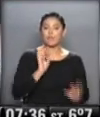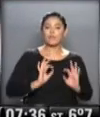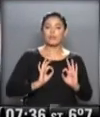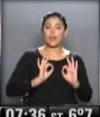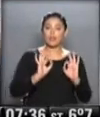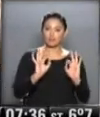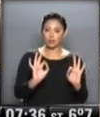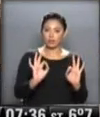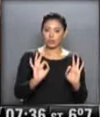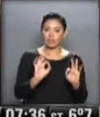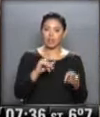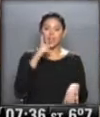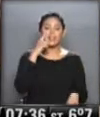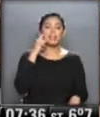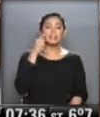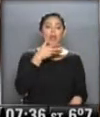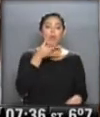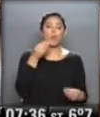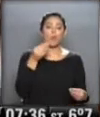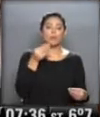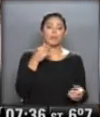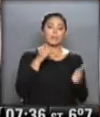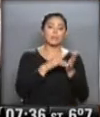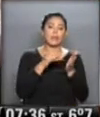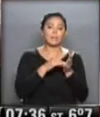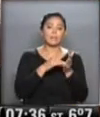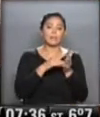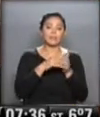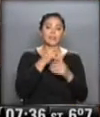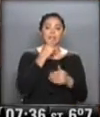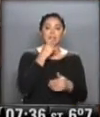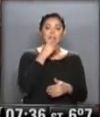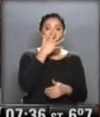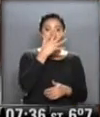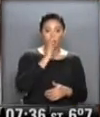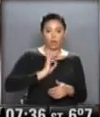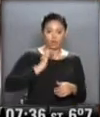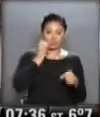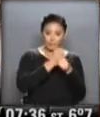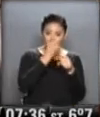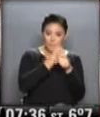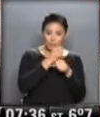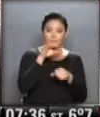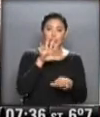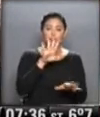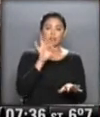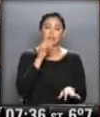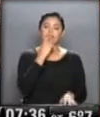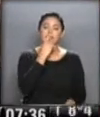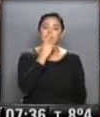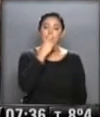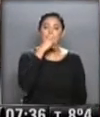mismas en cantidad de días si tienen una antigüedad menor de 5 años son 14 días mayor de 5 años son